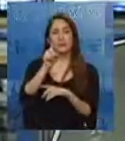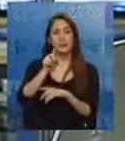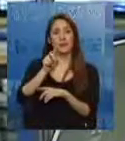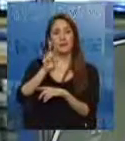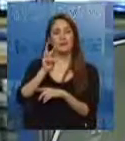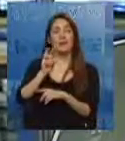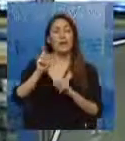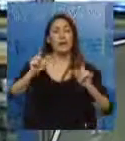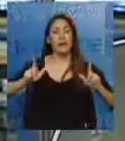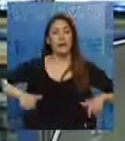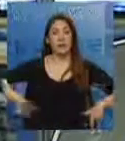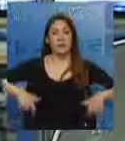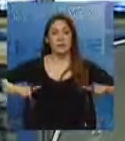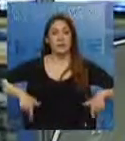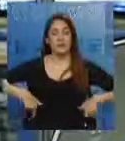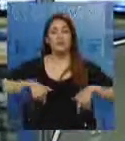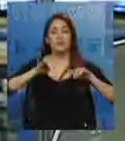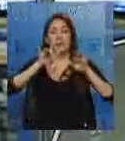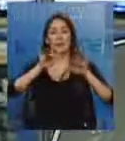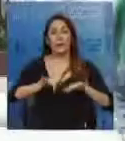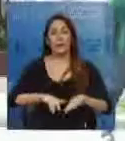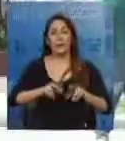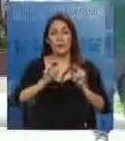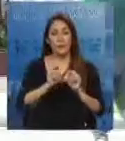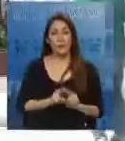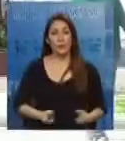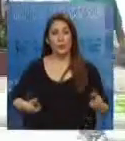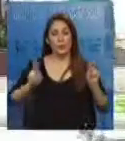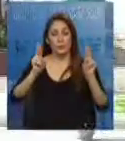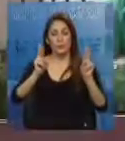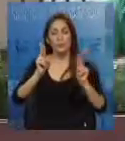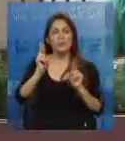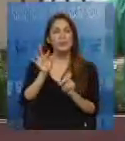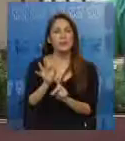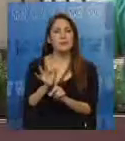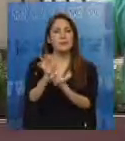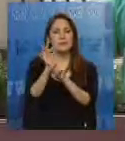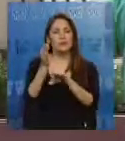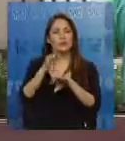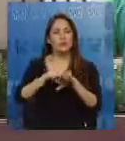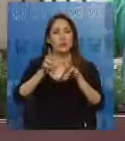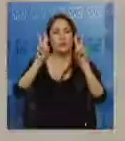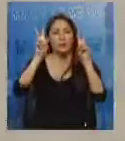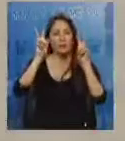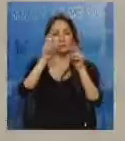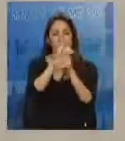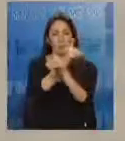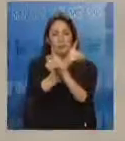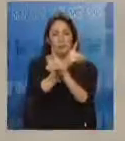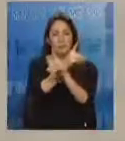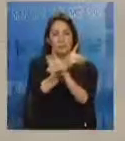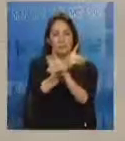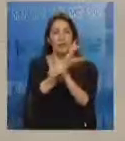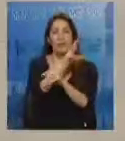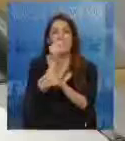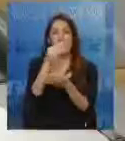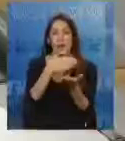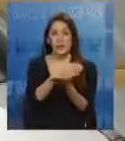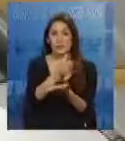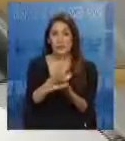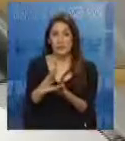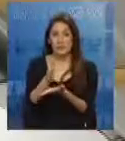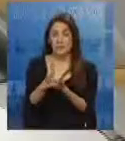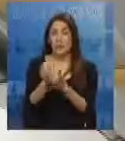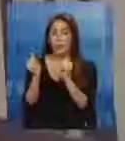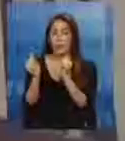Lenín Moreno, secretario general adjunto de las Naciones Unidas y enviado especial del secretario general para Discapacidad y Accesibilidad, junto a